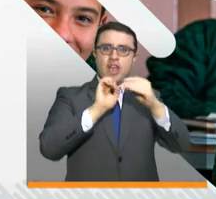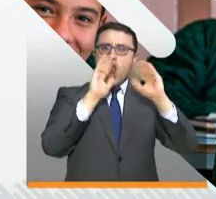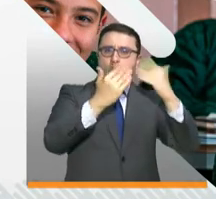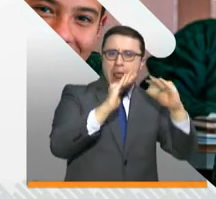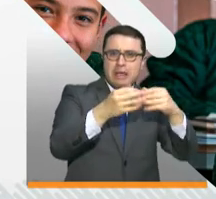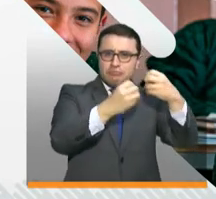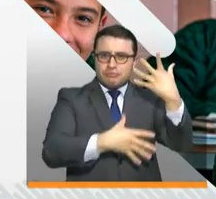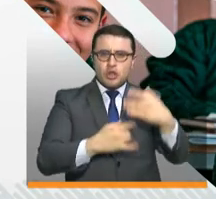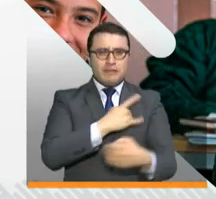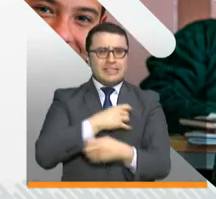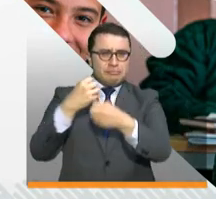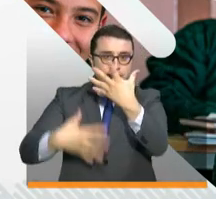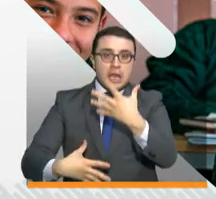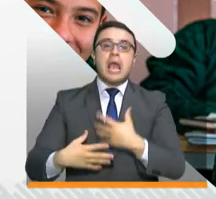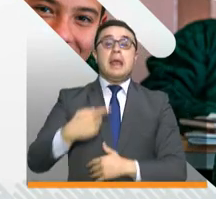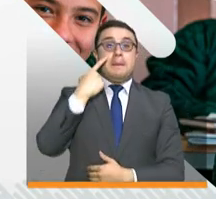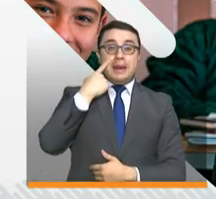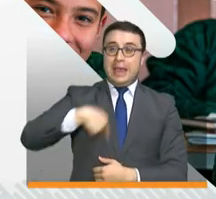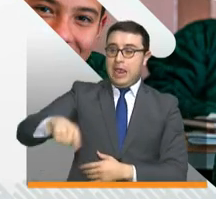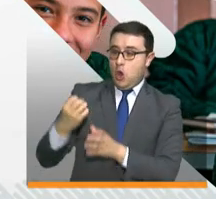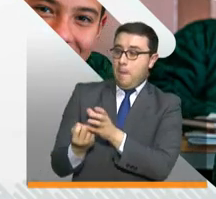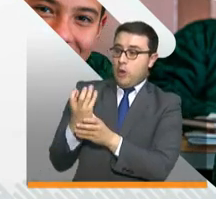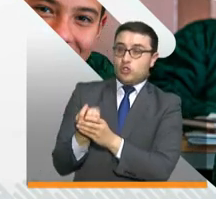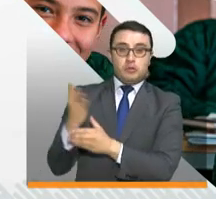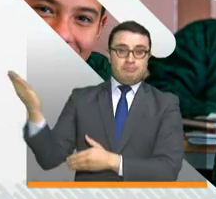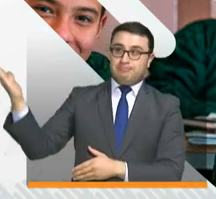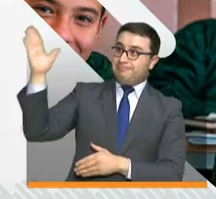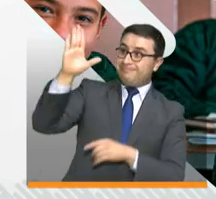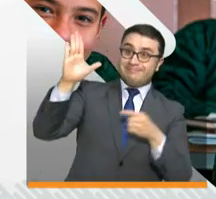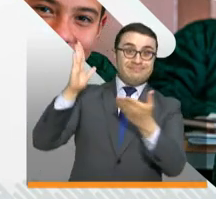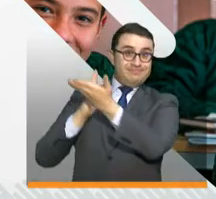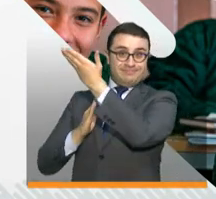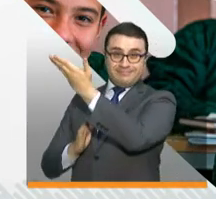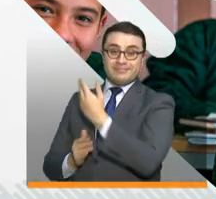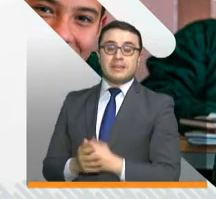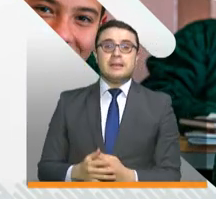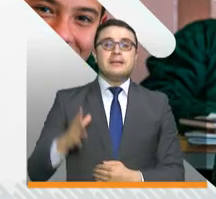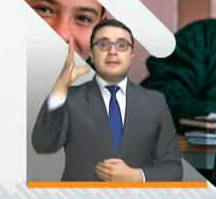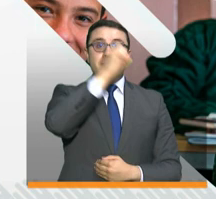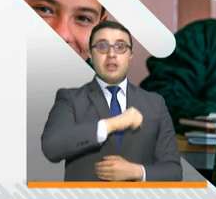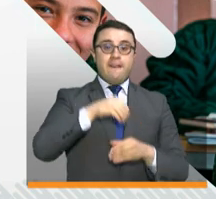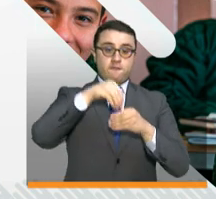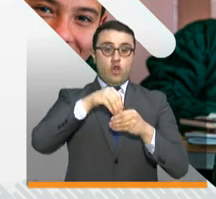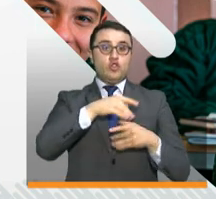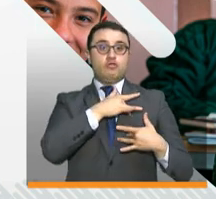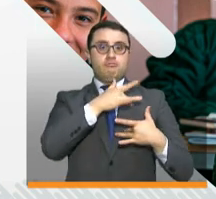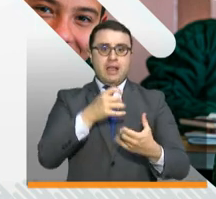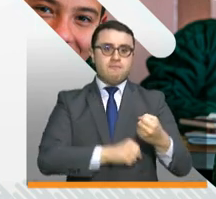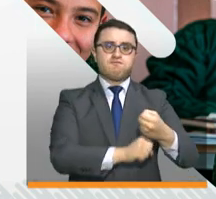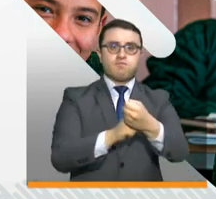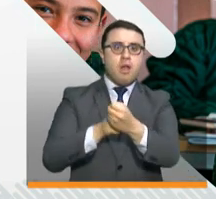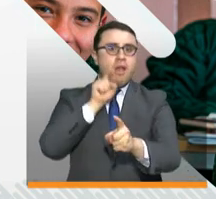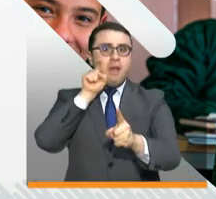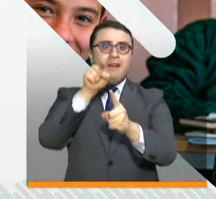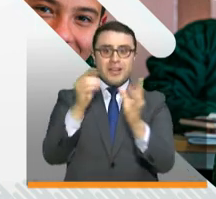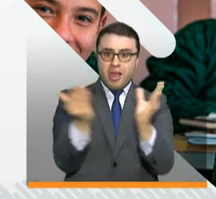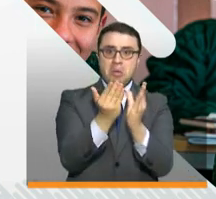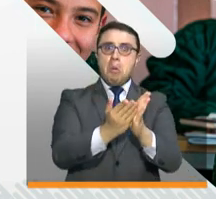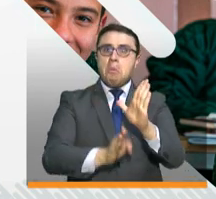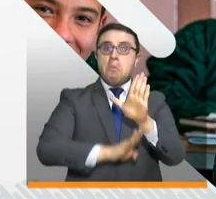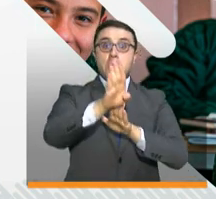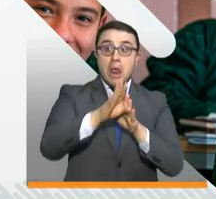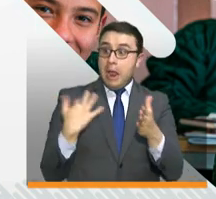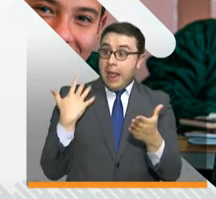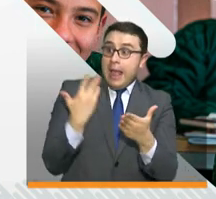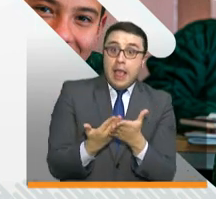en apoyo proyectando la diapositiva que nos deja ver, presidente, la realidad de todo lo que ha apoyado el Fondo Solidario por la Educación hasta este momento